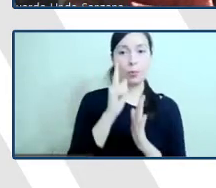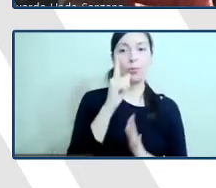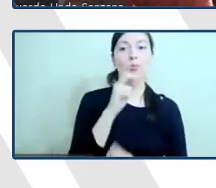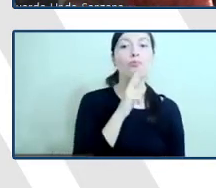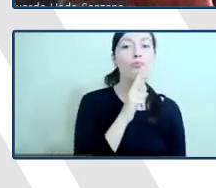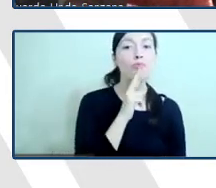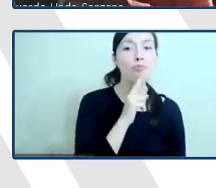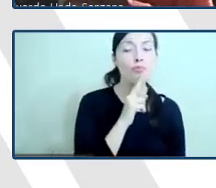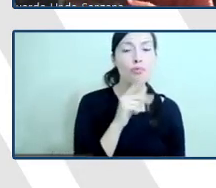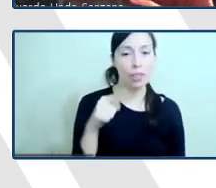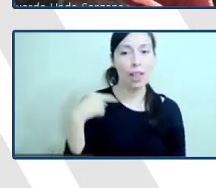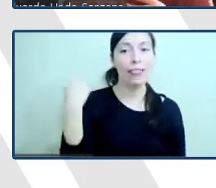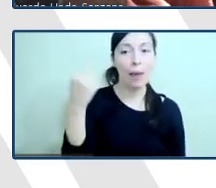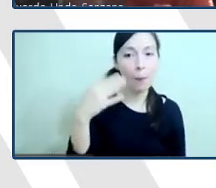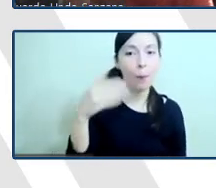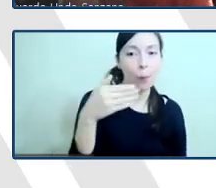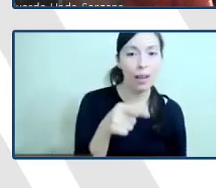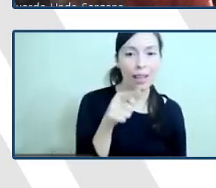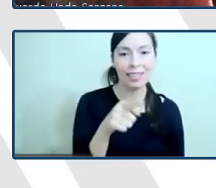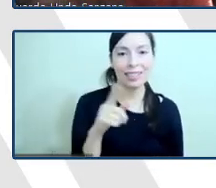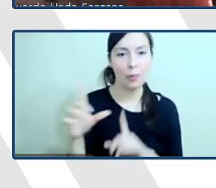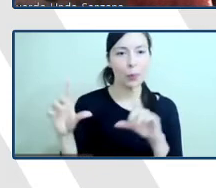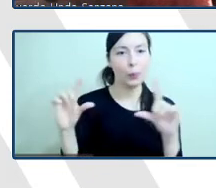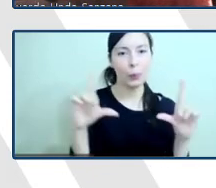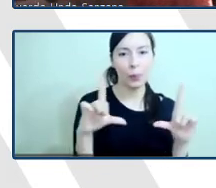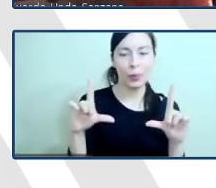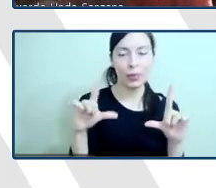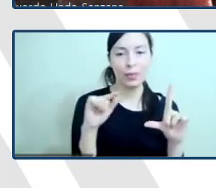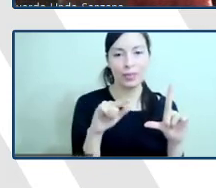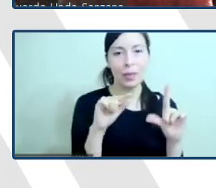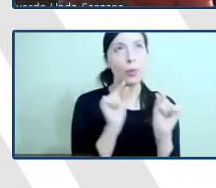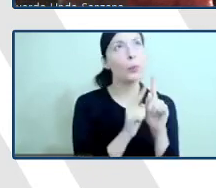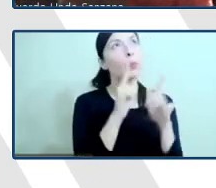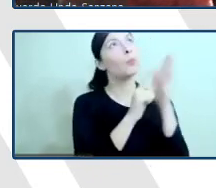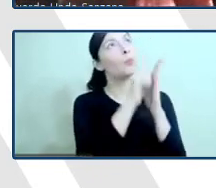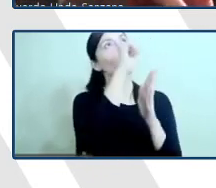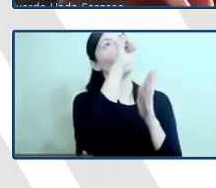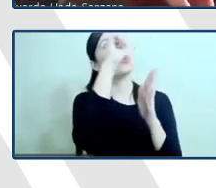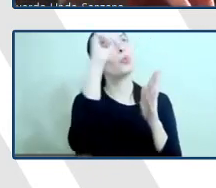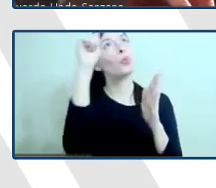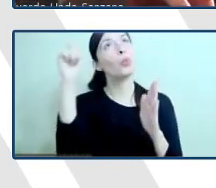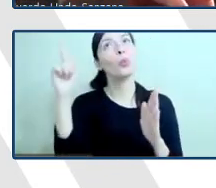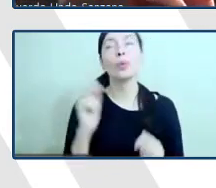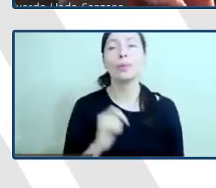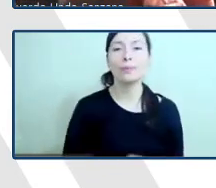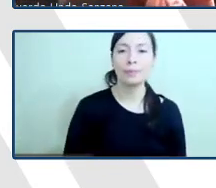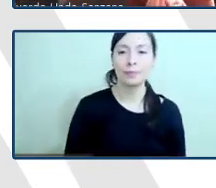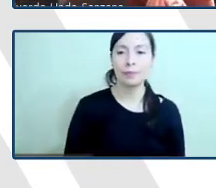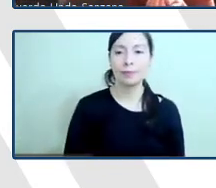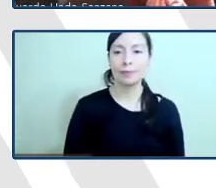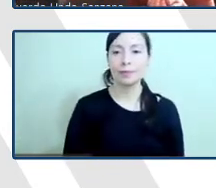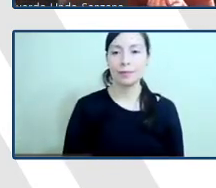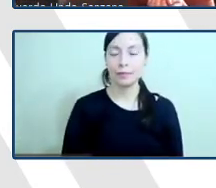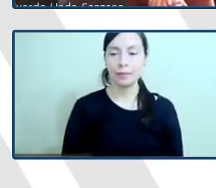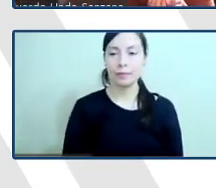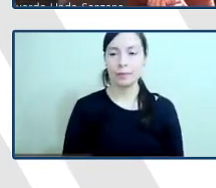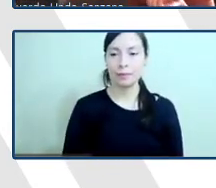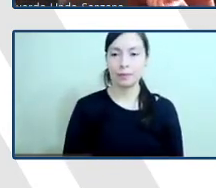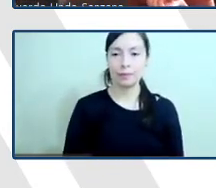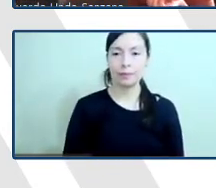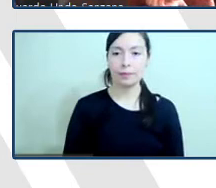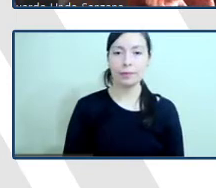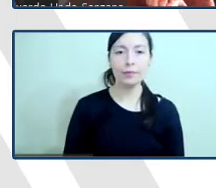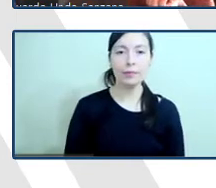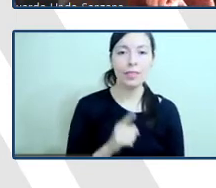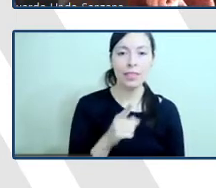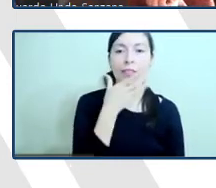que eventualmente el Vanguard 1 fue puesto en órbita por Estados Unidos. Y esta es bonita, es de